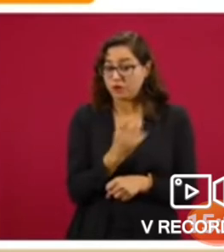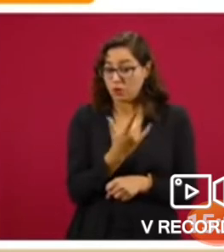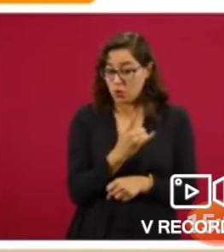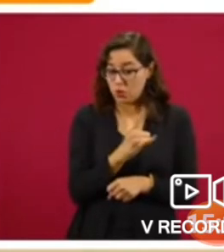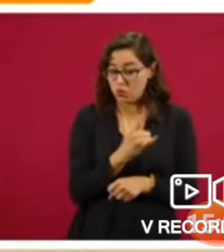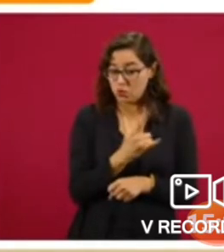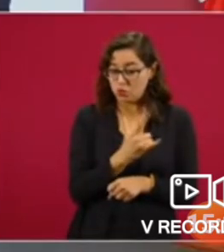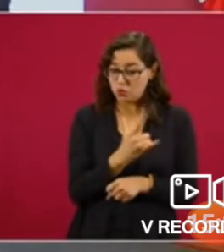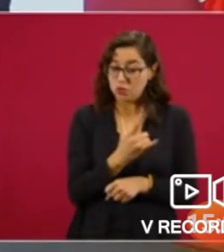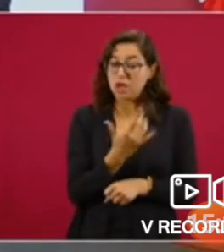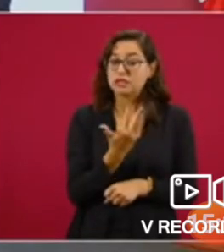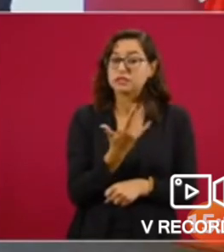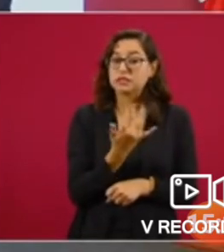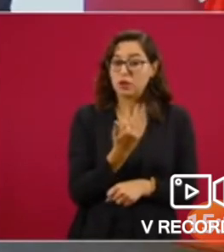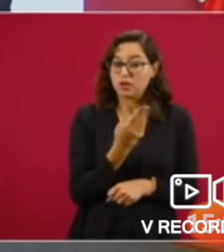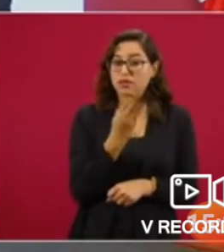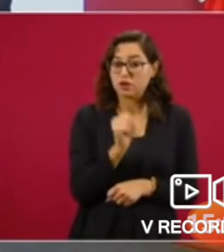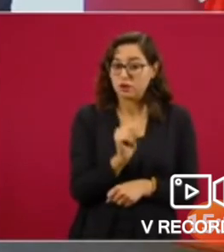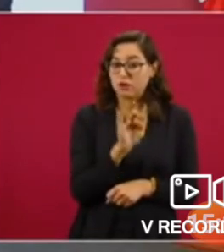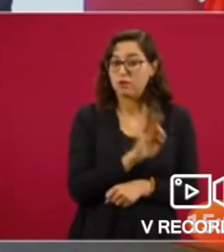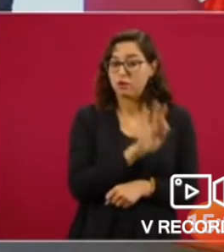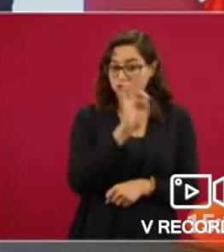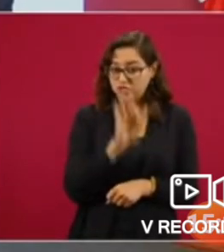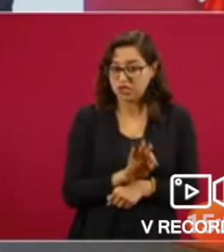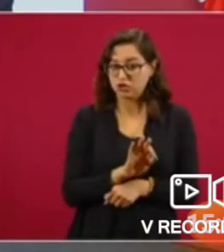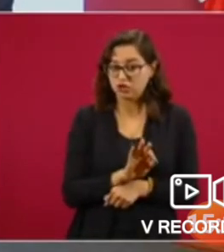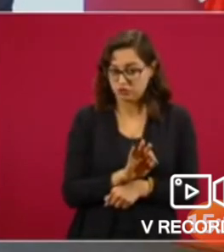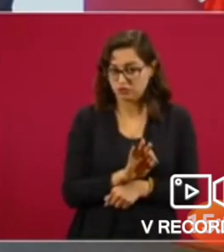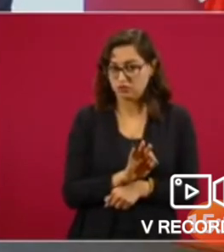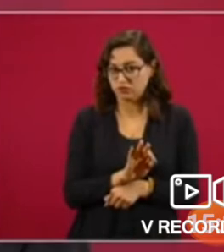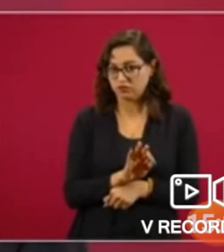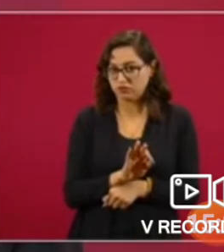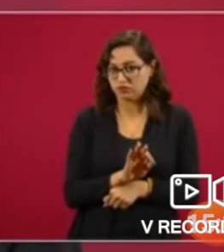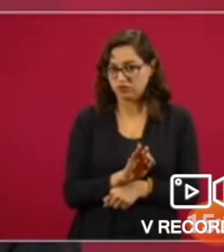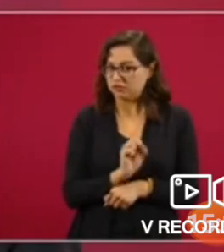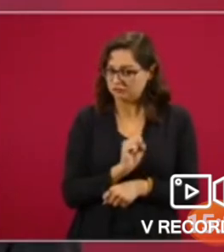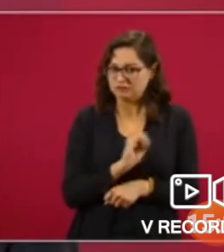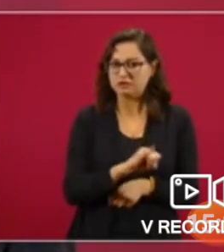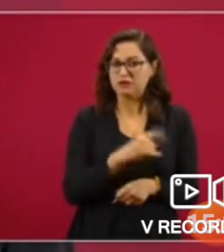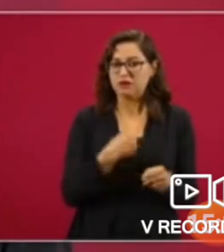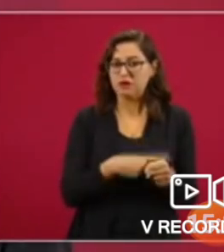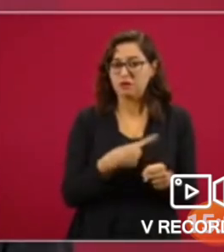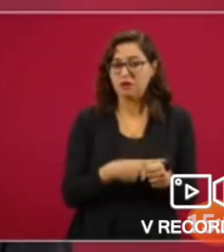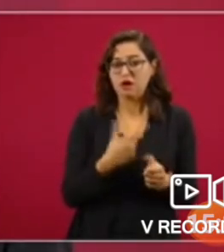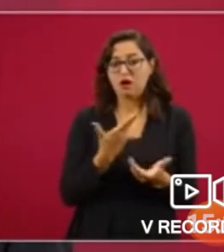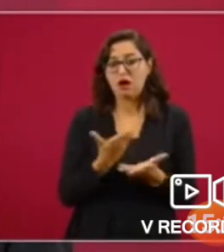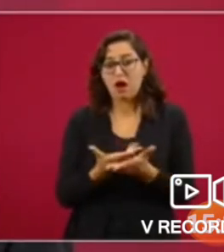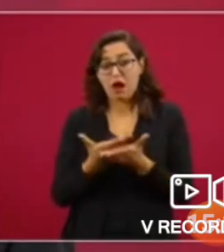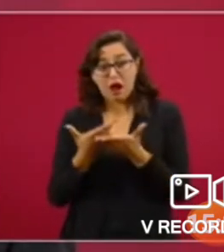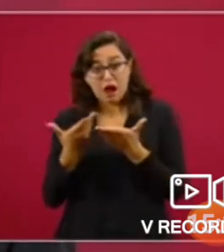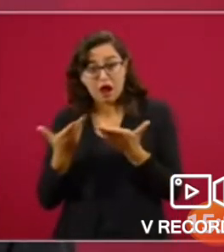julio, teníamos 59% y a partir de ahí ha ido reduciendo. En la semana 39, hace